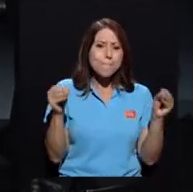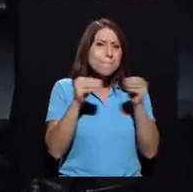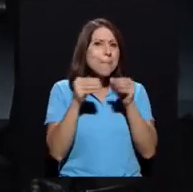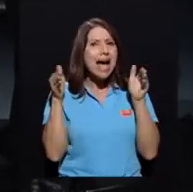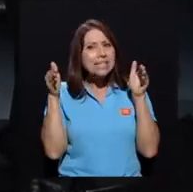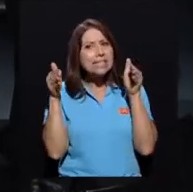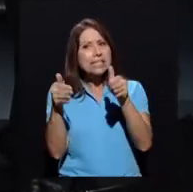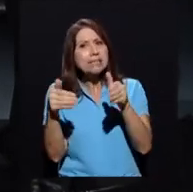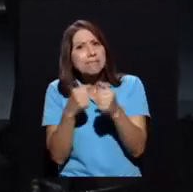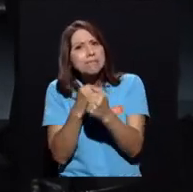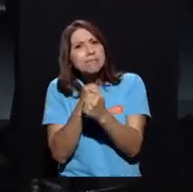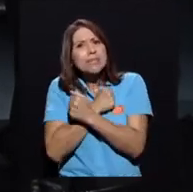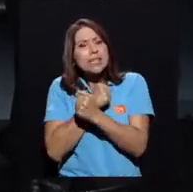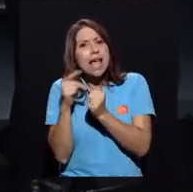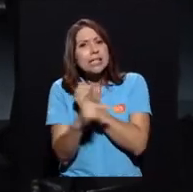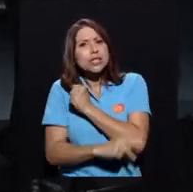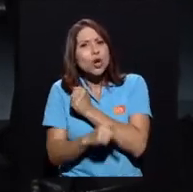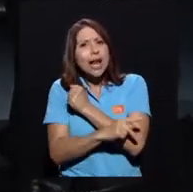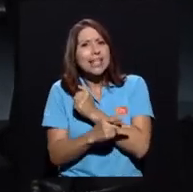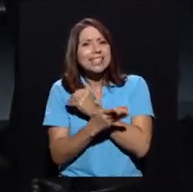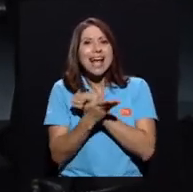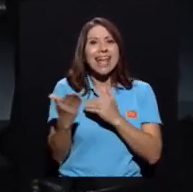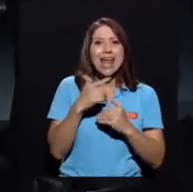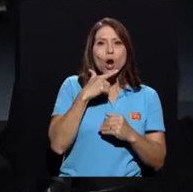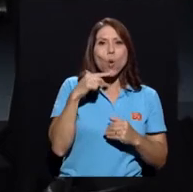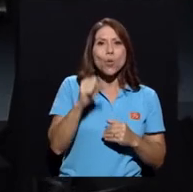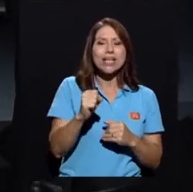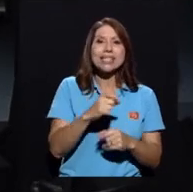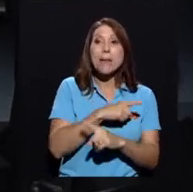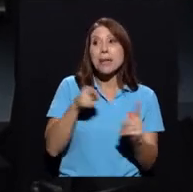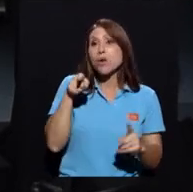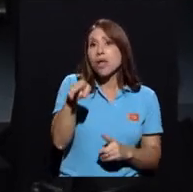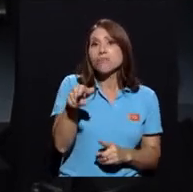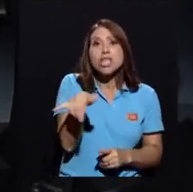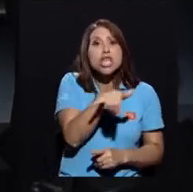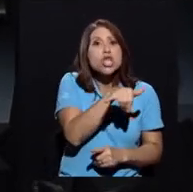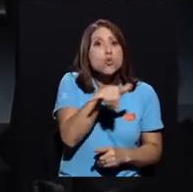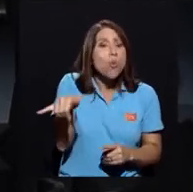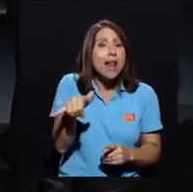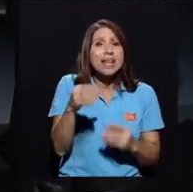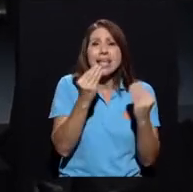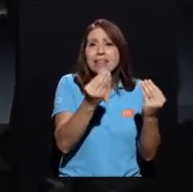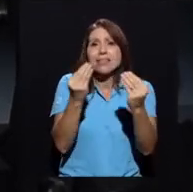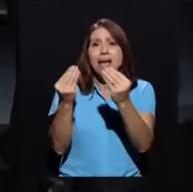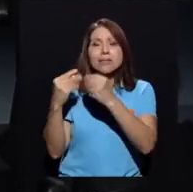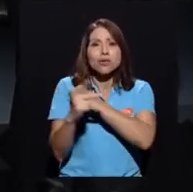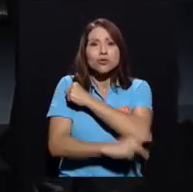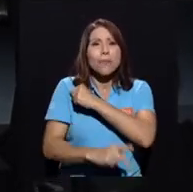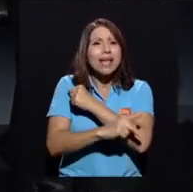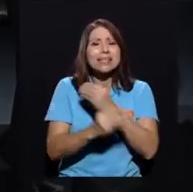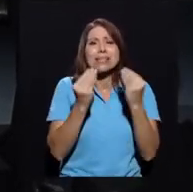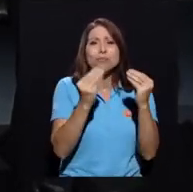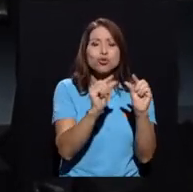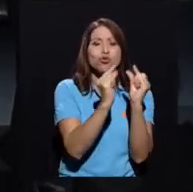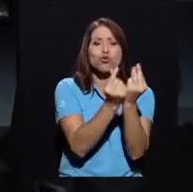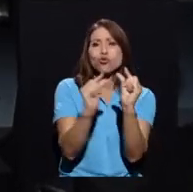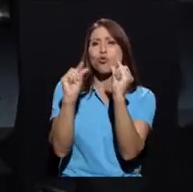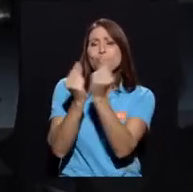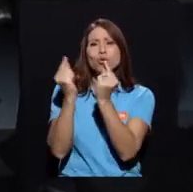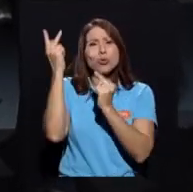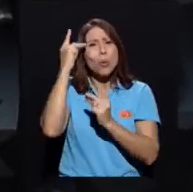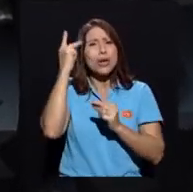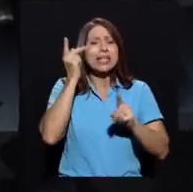ese momento, enfrentando, al igual que tantos países, tantos grupos políticos de todo tipo,